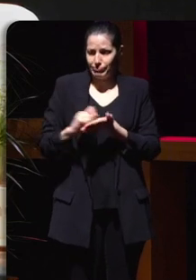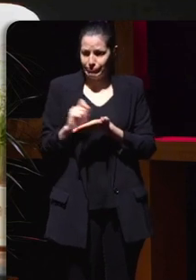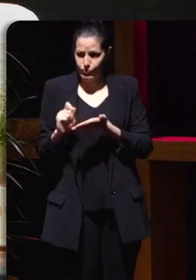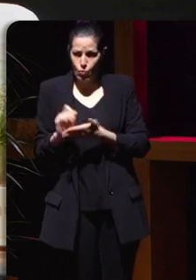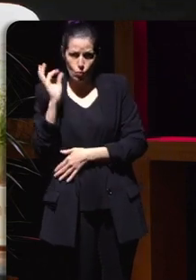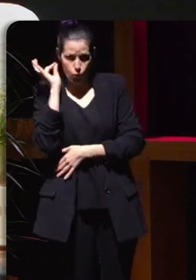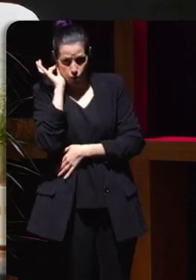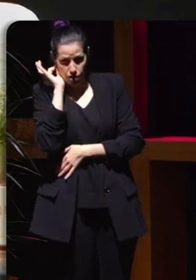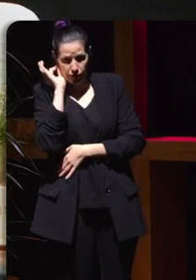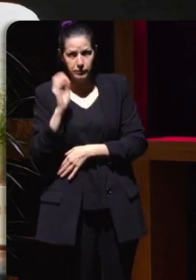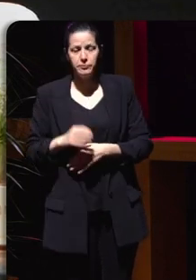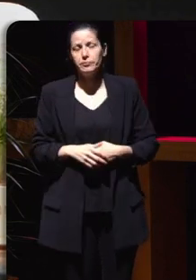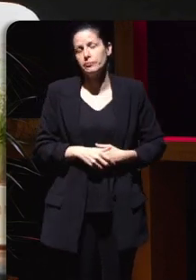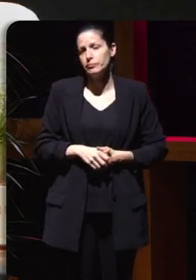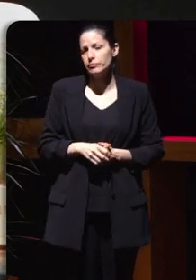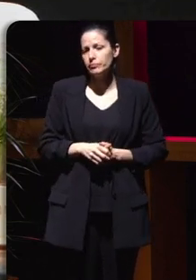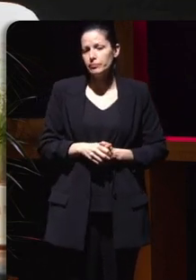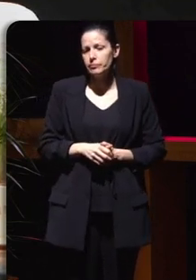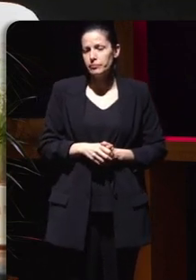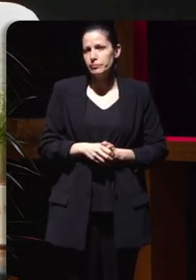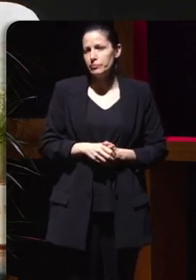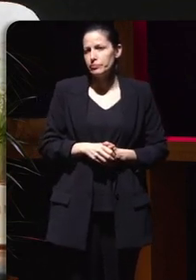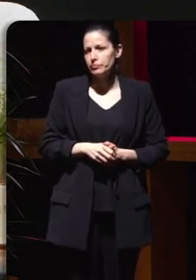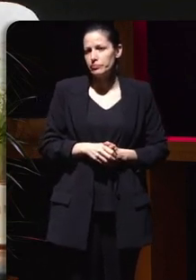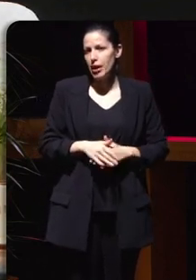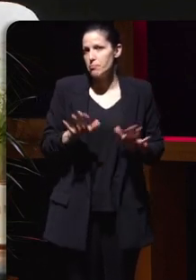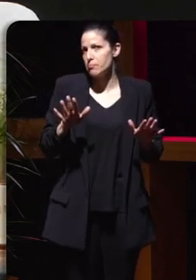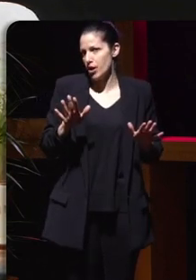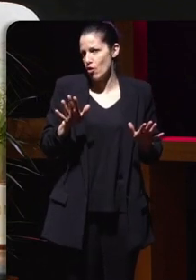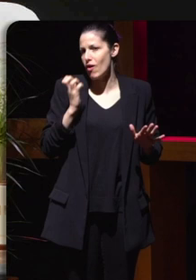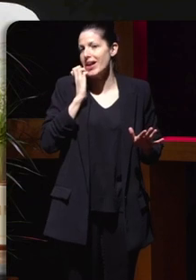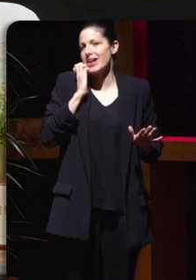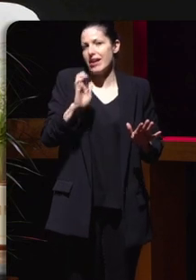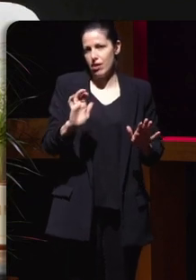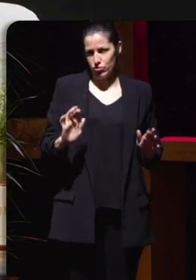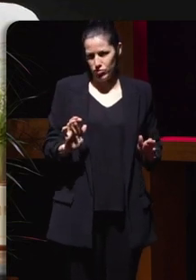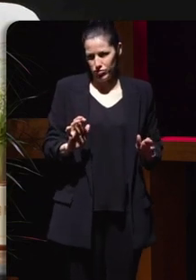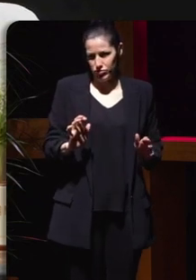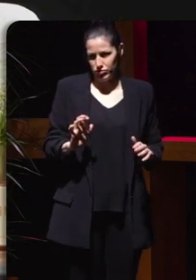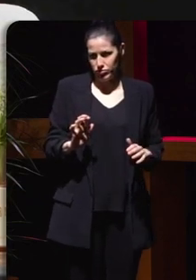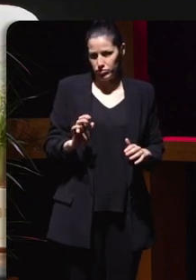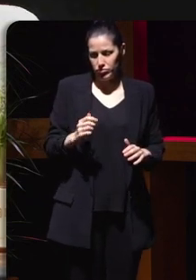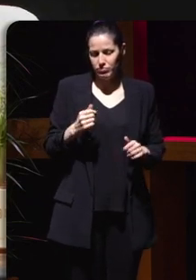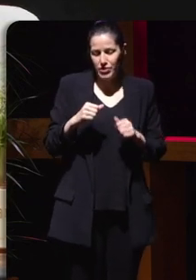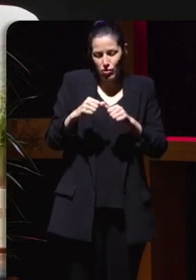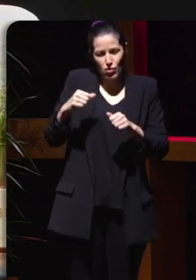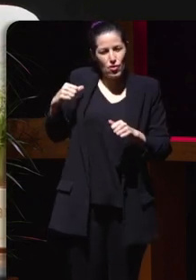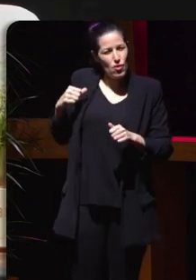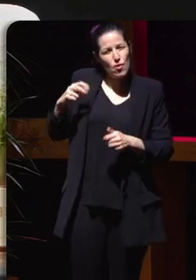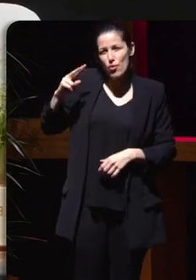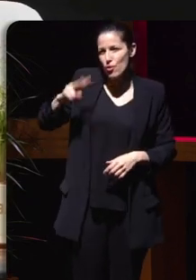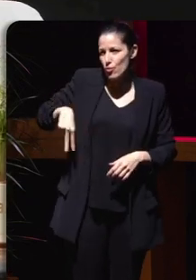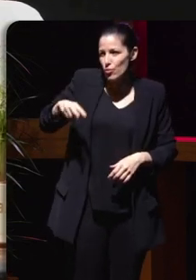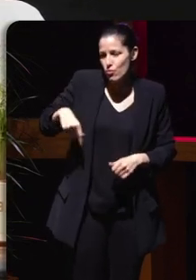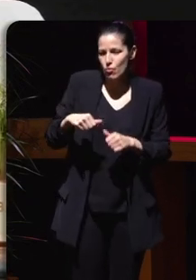pero como como anomalía quiero decir no hay uno trabajéis nunca en